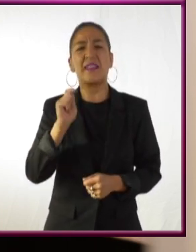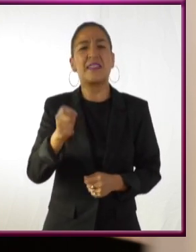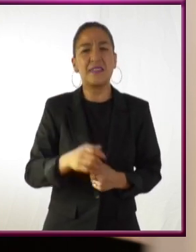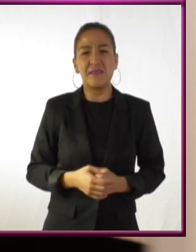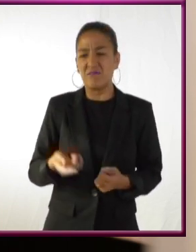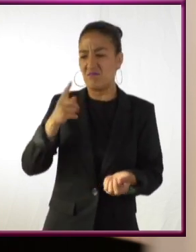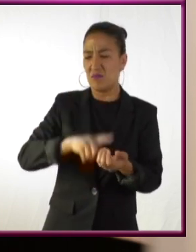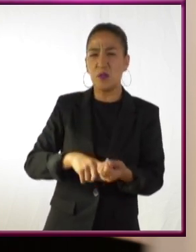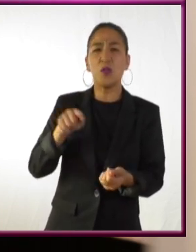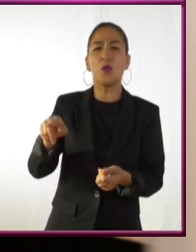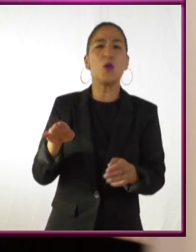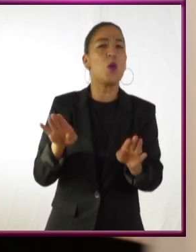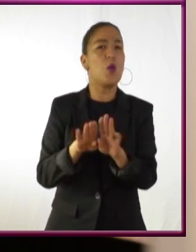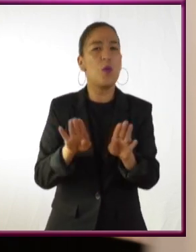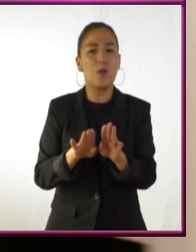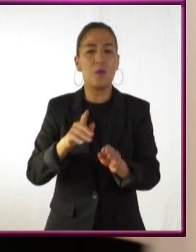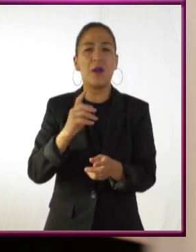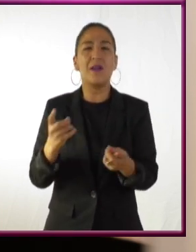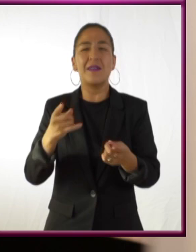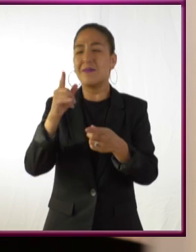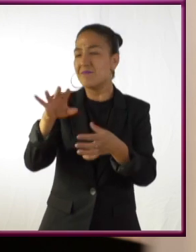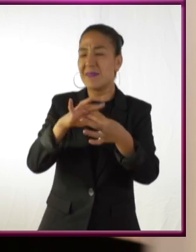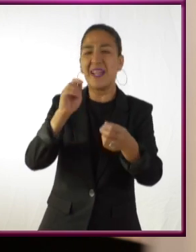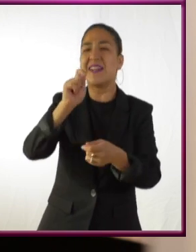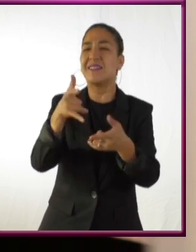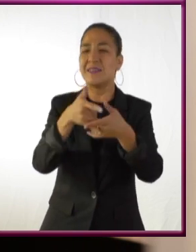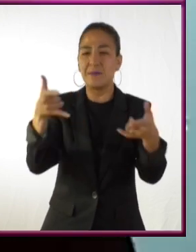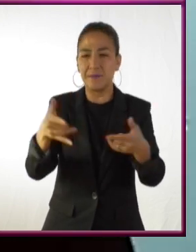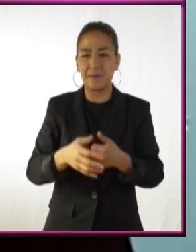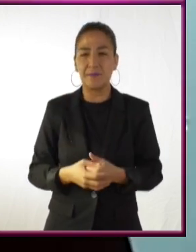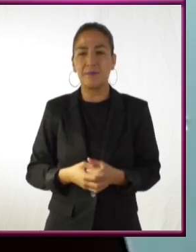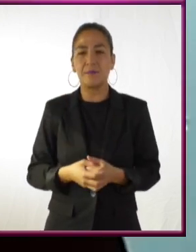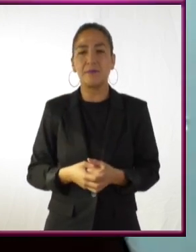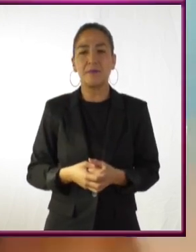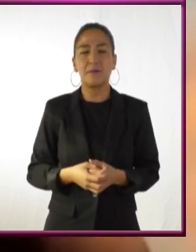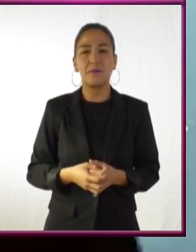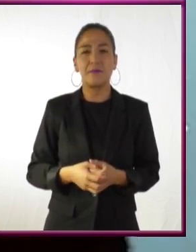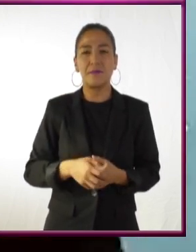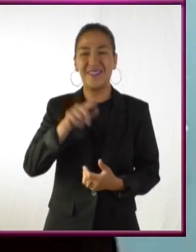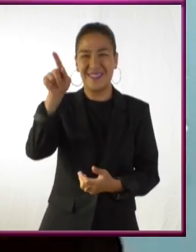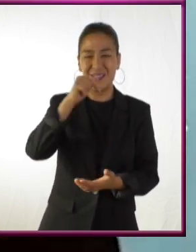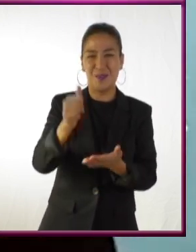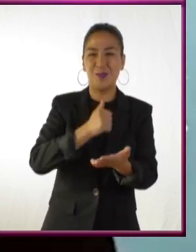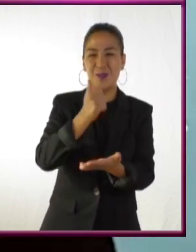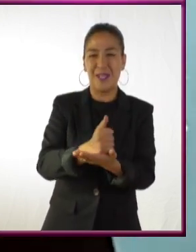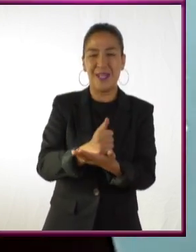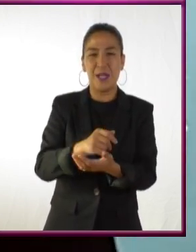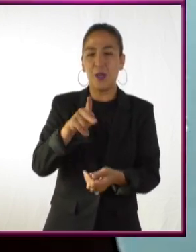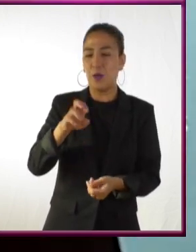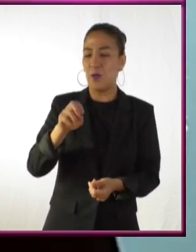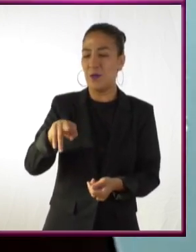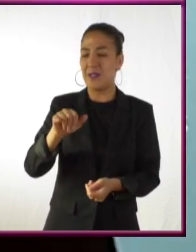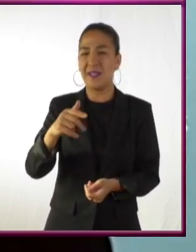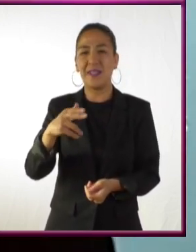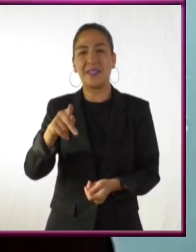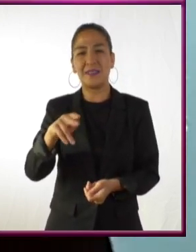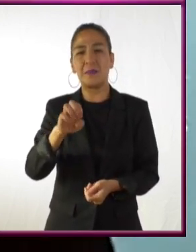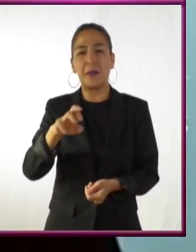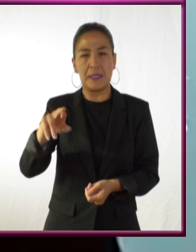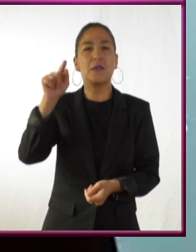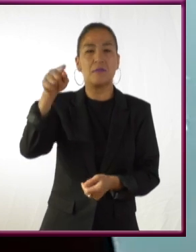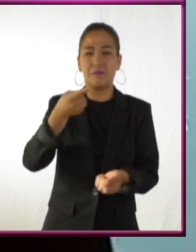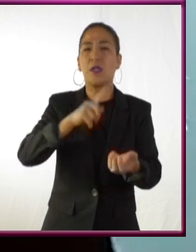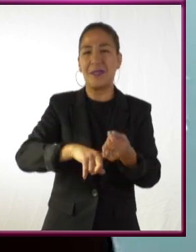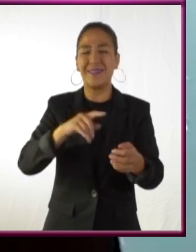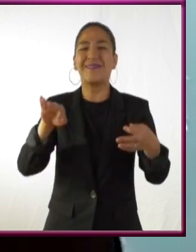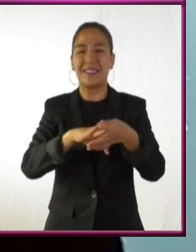digamos un poco como en qué contexto se dio, un poco de historia. La ciudad de Königsberg es una ciudad que existió en la